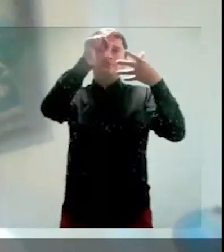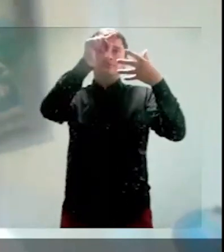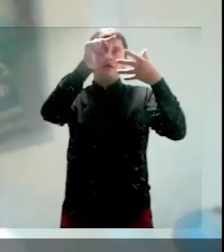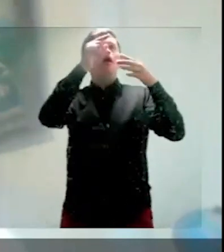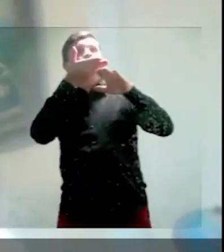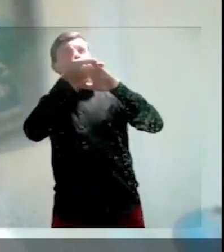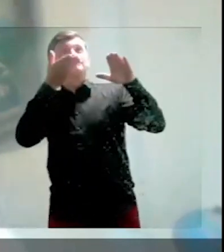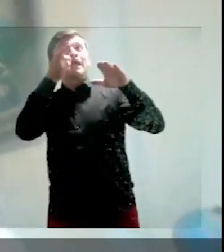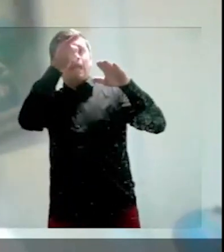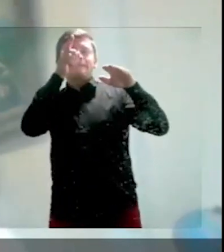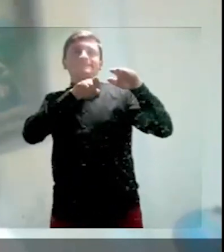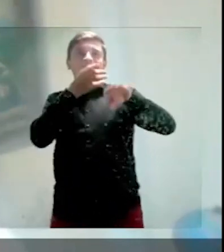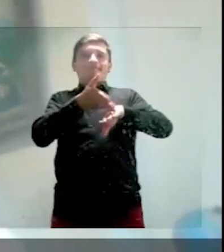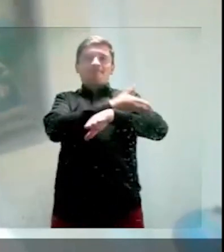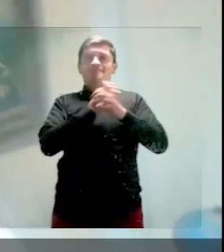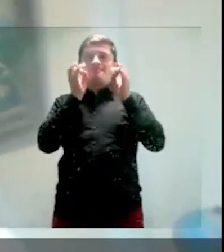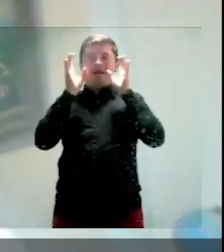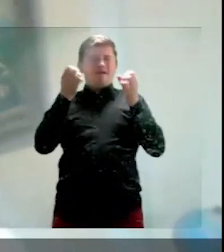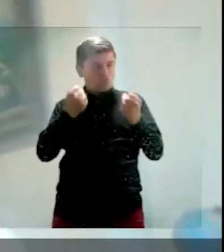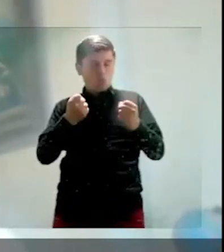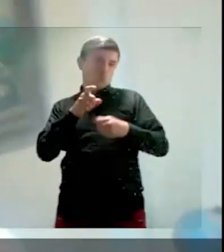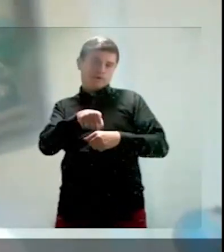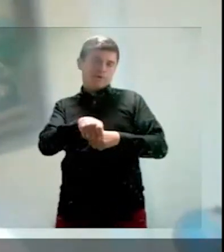esa revisión. Las causales